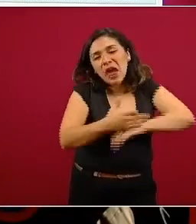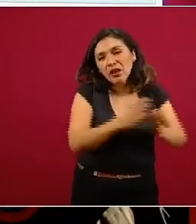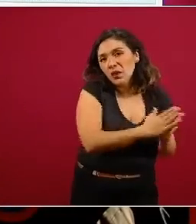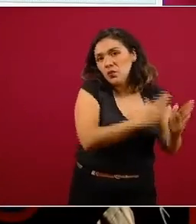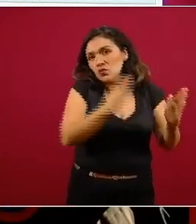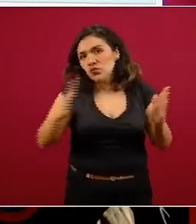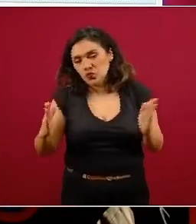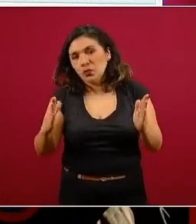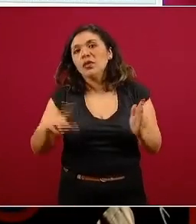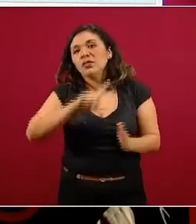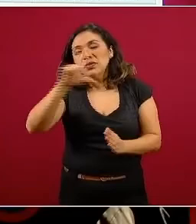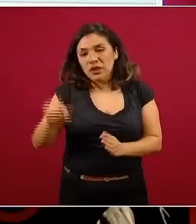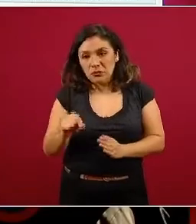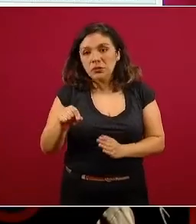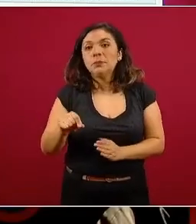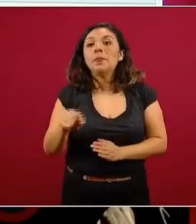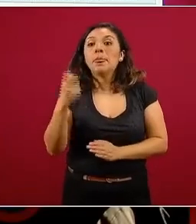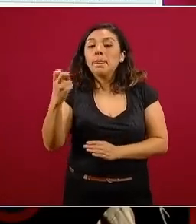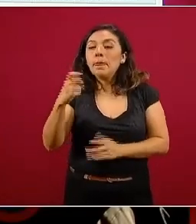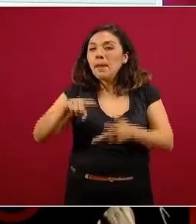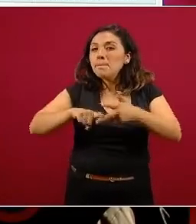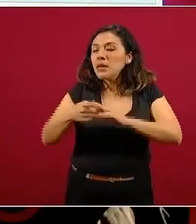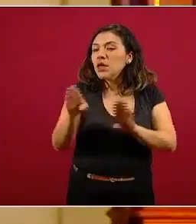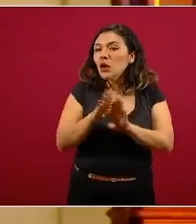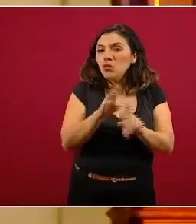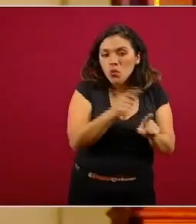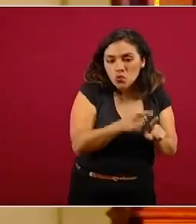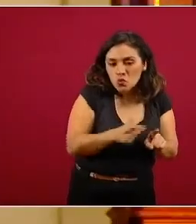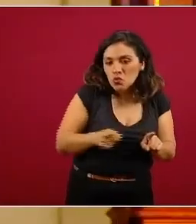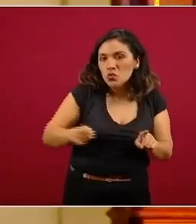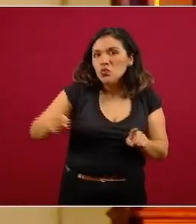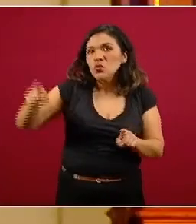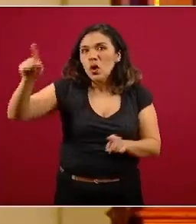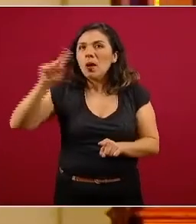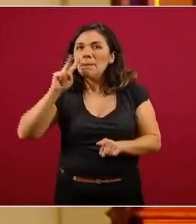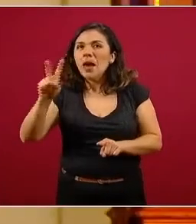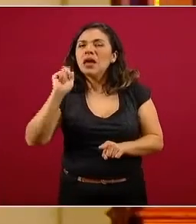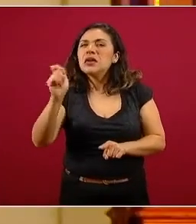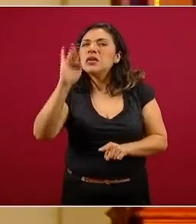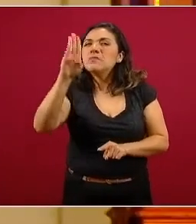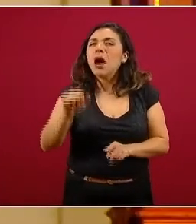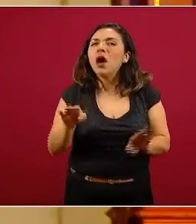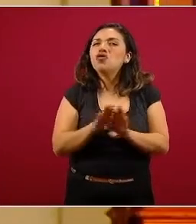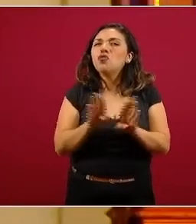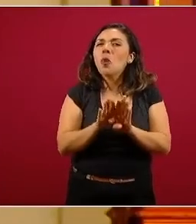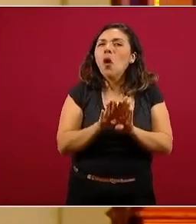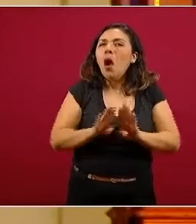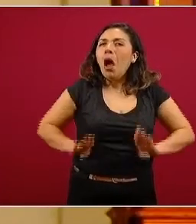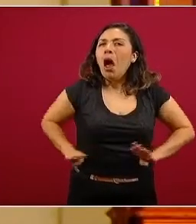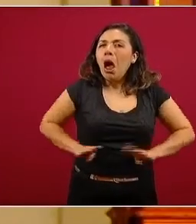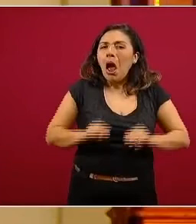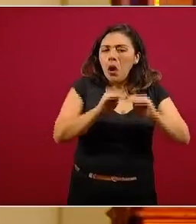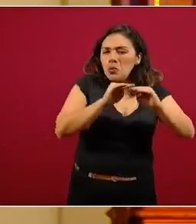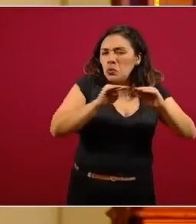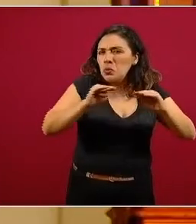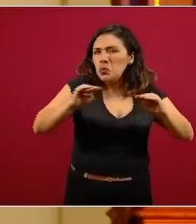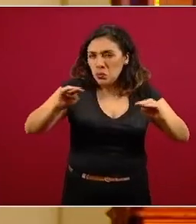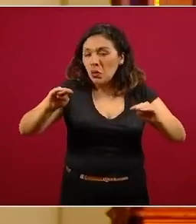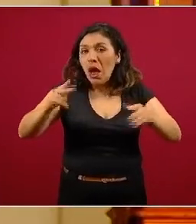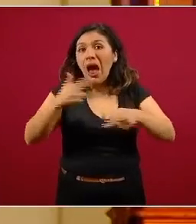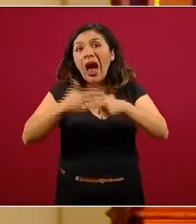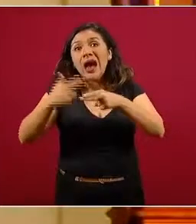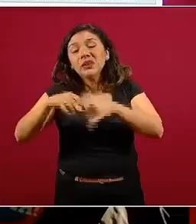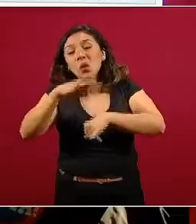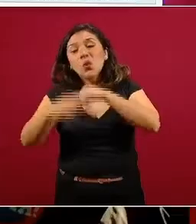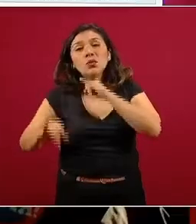intensa o más activa, prácticamente una curva que iba con una tendencia hacia lo horizontal hasta fines